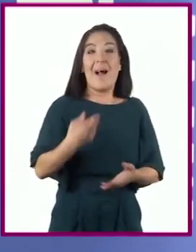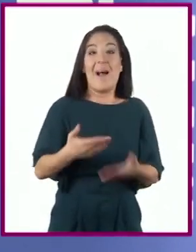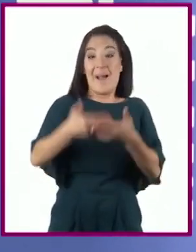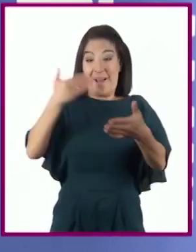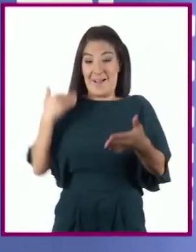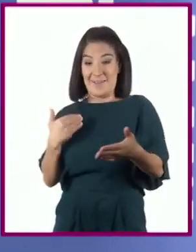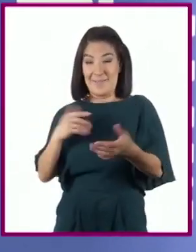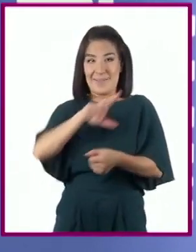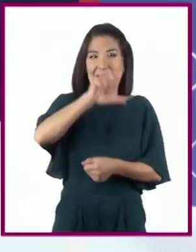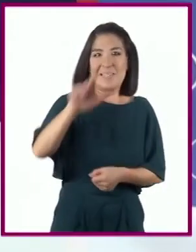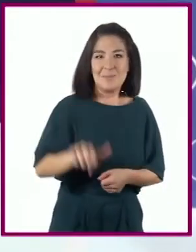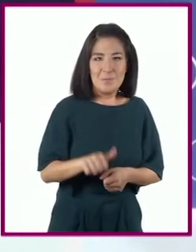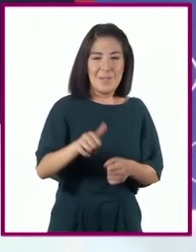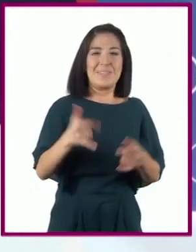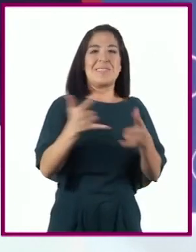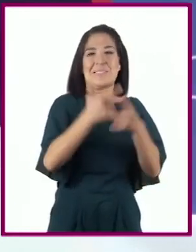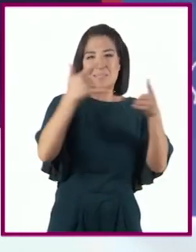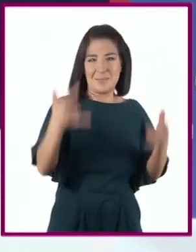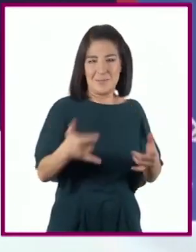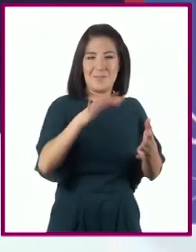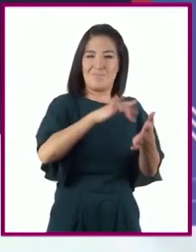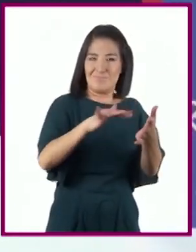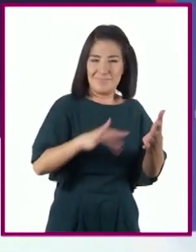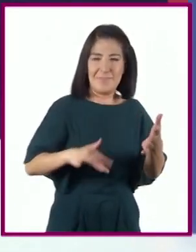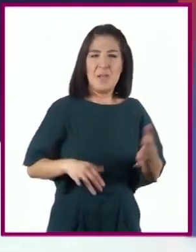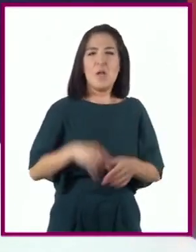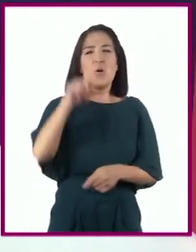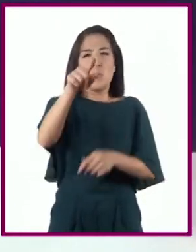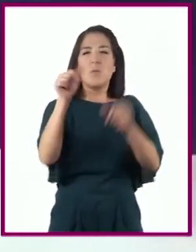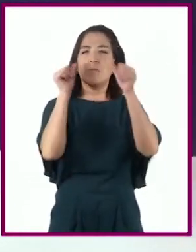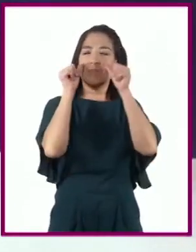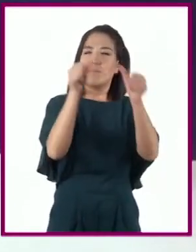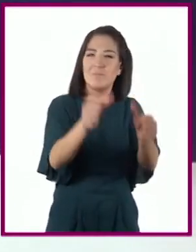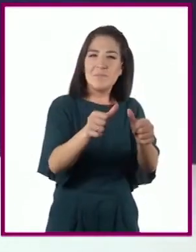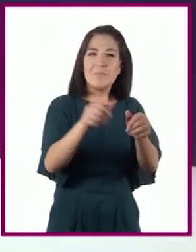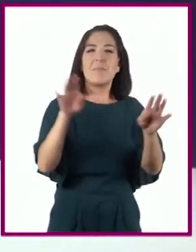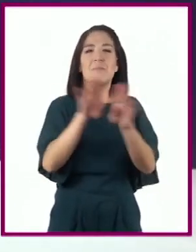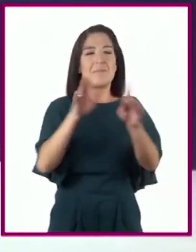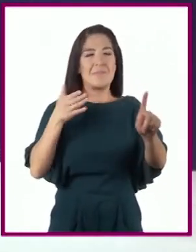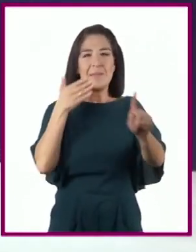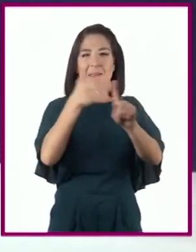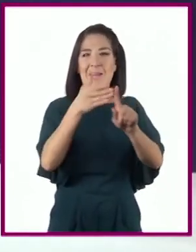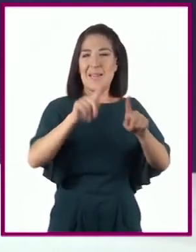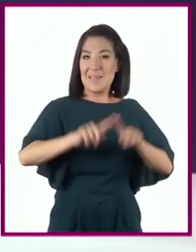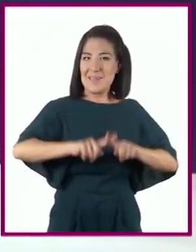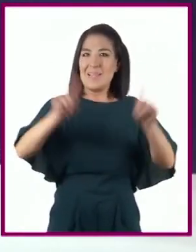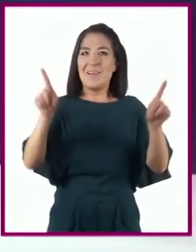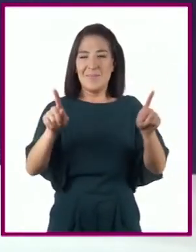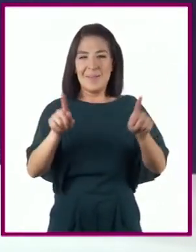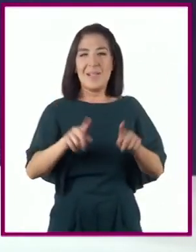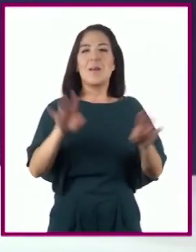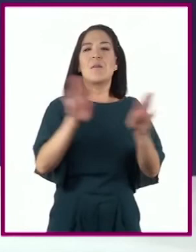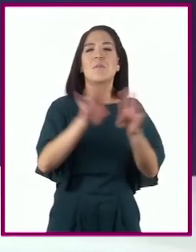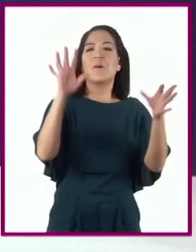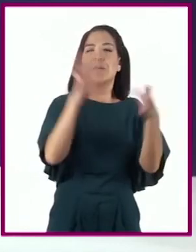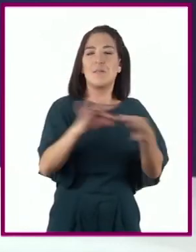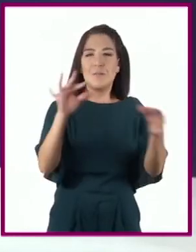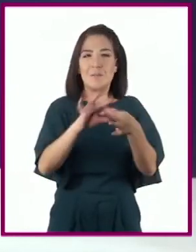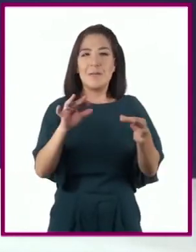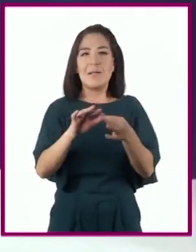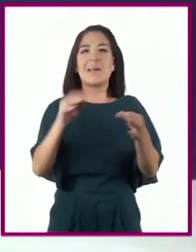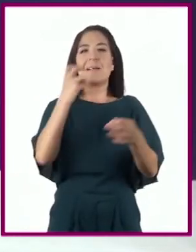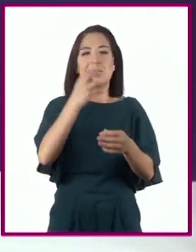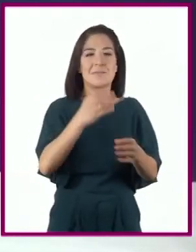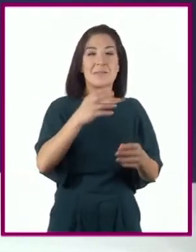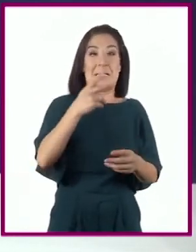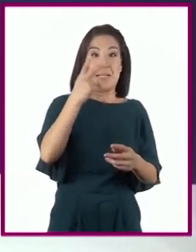después del relato. Pongan atención cómo la perspectiva está modificada. El relato se plantea poniendo las acciones